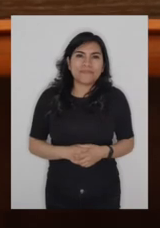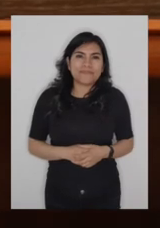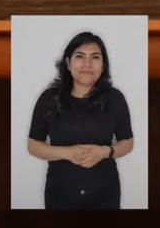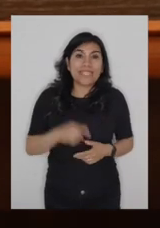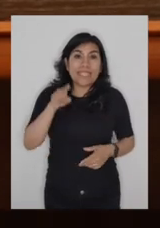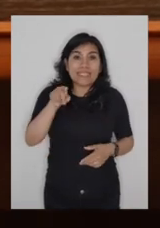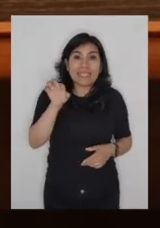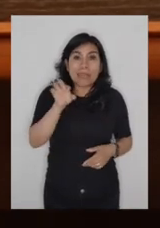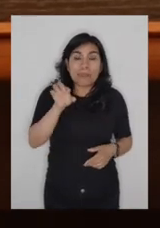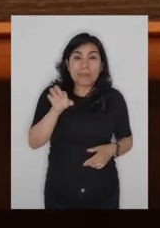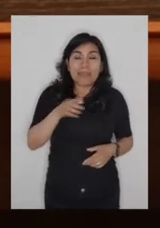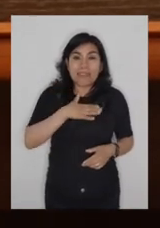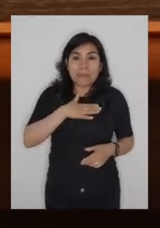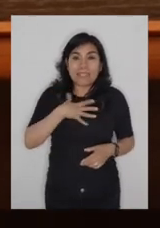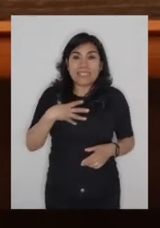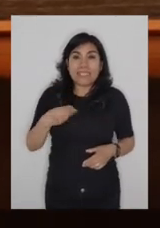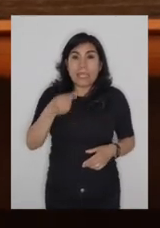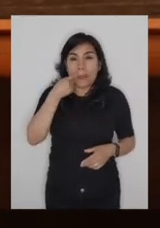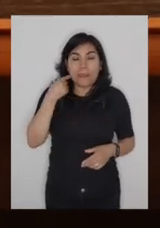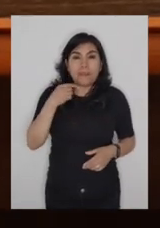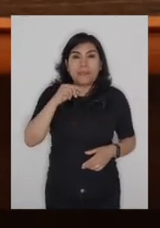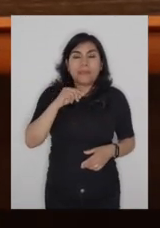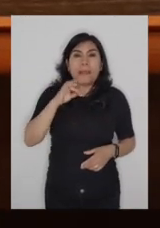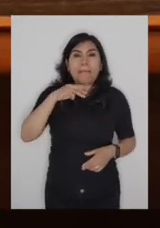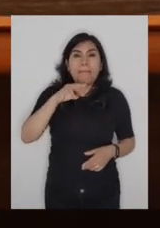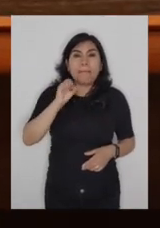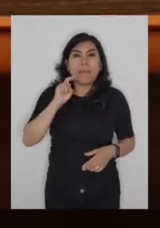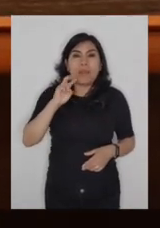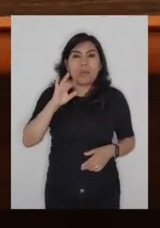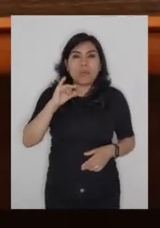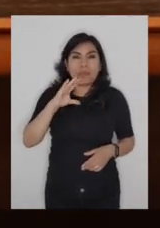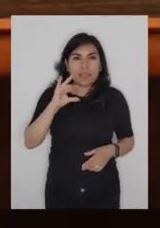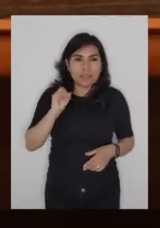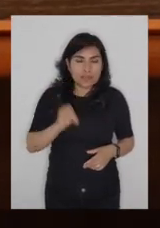Es el papá de mis chicos, de Mauricio. Y de Daniel.